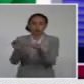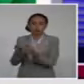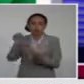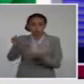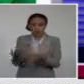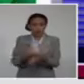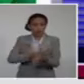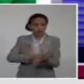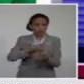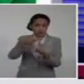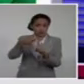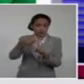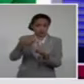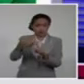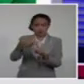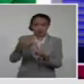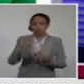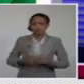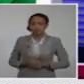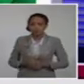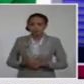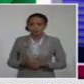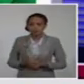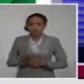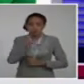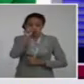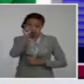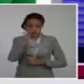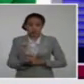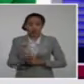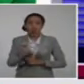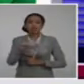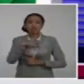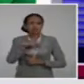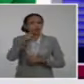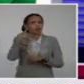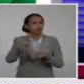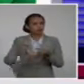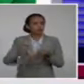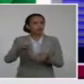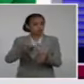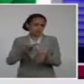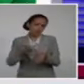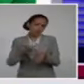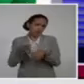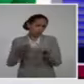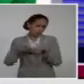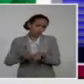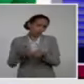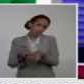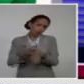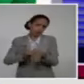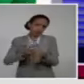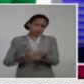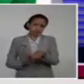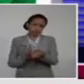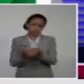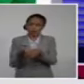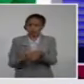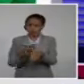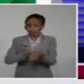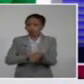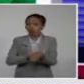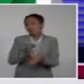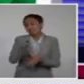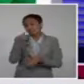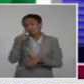previamente, que además presentaba un grupo también de enfermedades previas que no eran